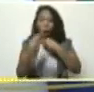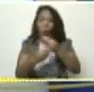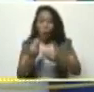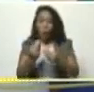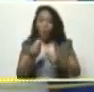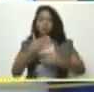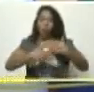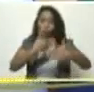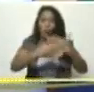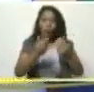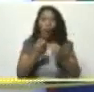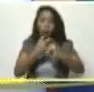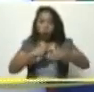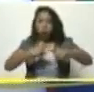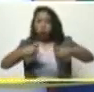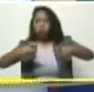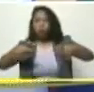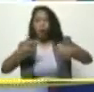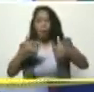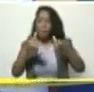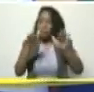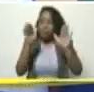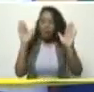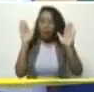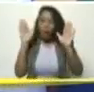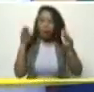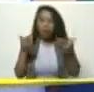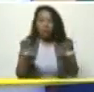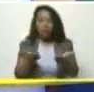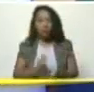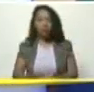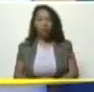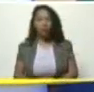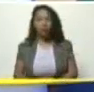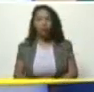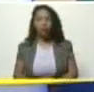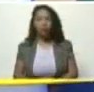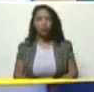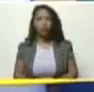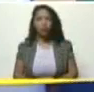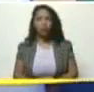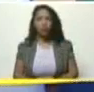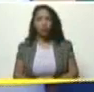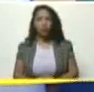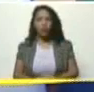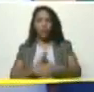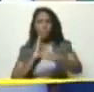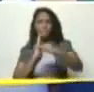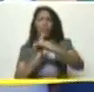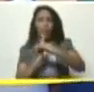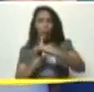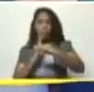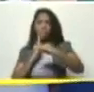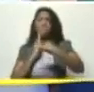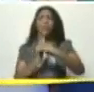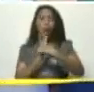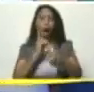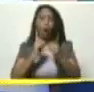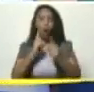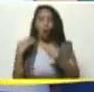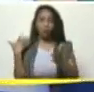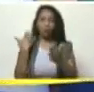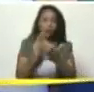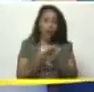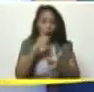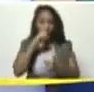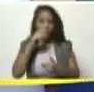constituyendo, a pesar de los traspiés de algunos de estos años que han